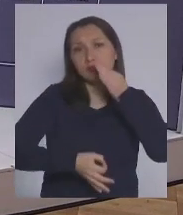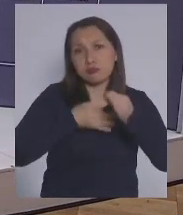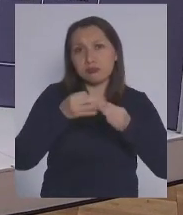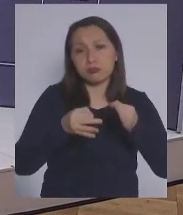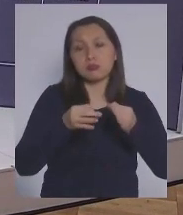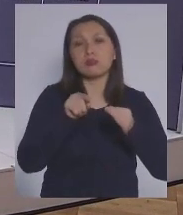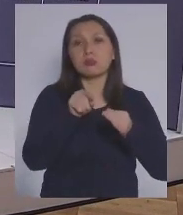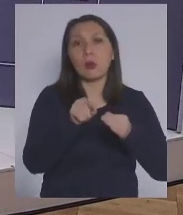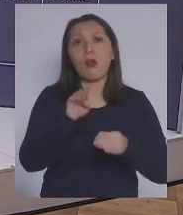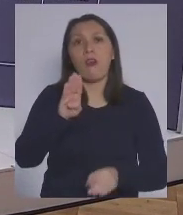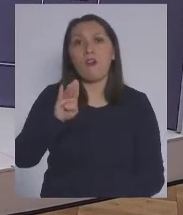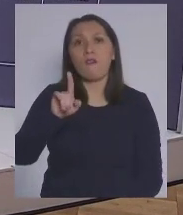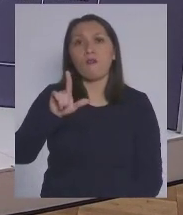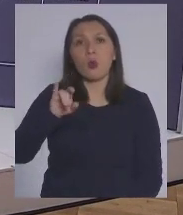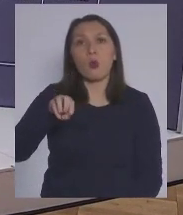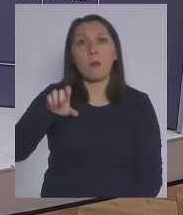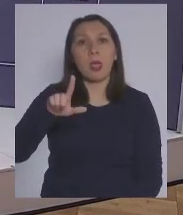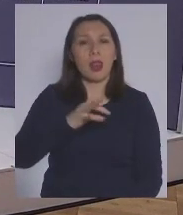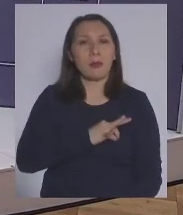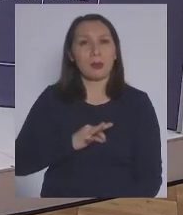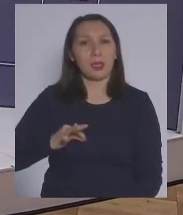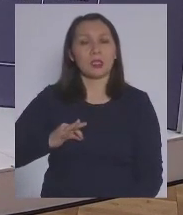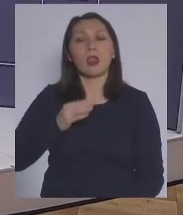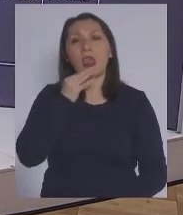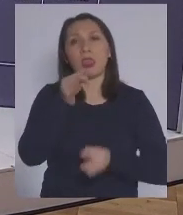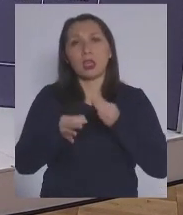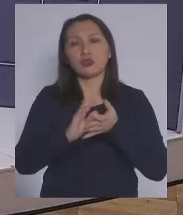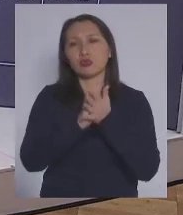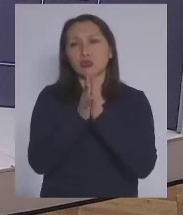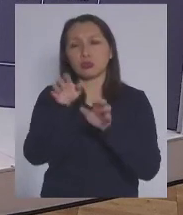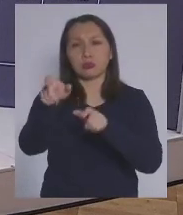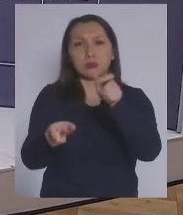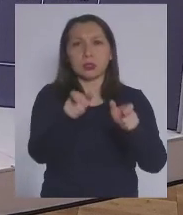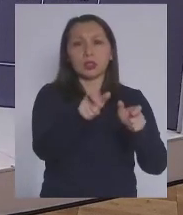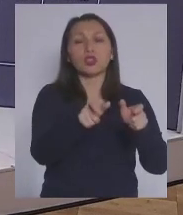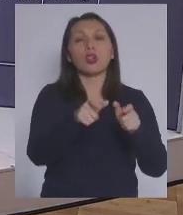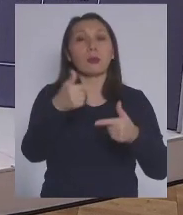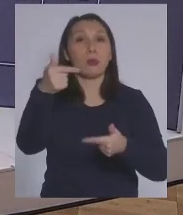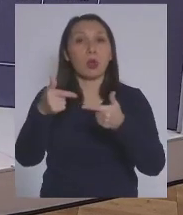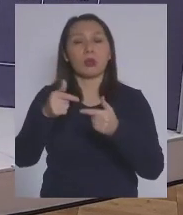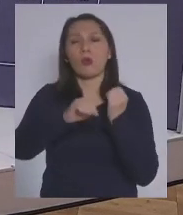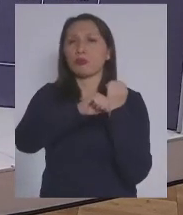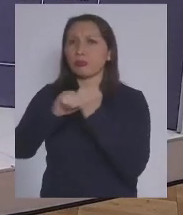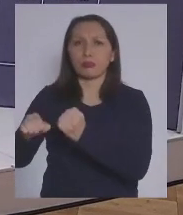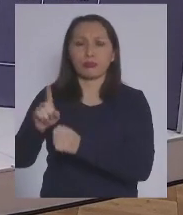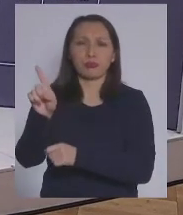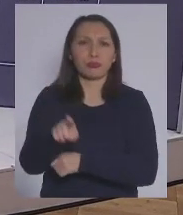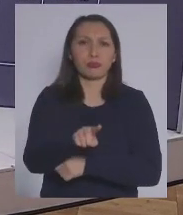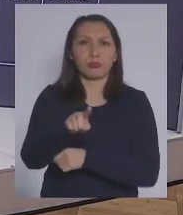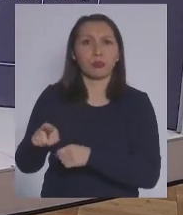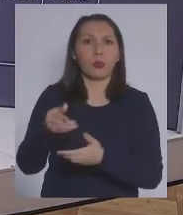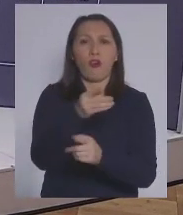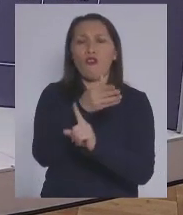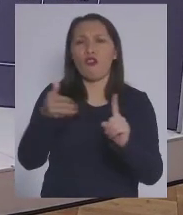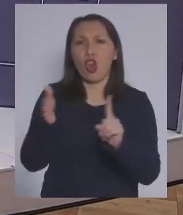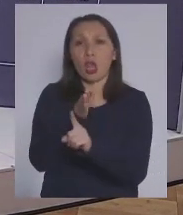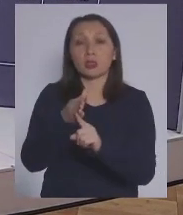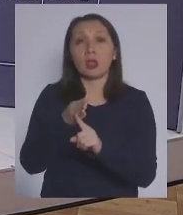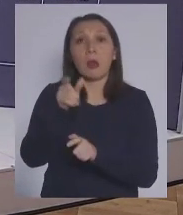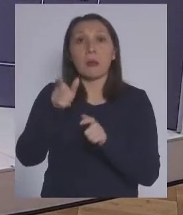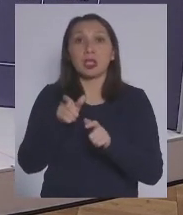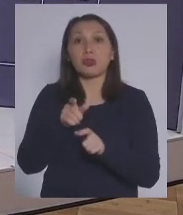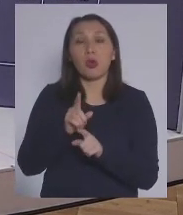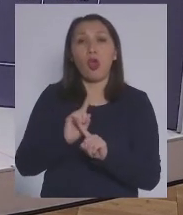gonzalo bloom el que llama también a todos los actores políticos a condenar la violencia y que quienes no lo hagan serán